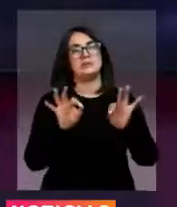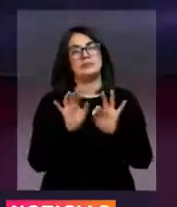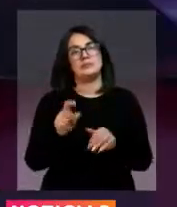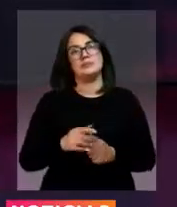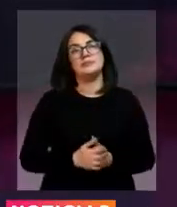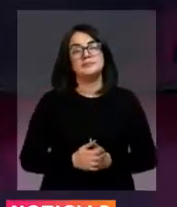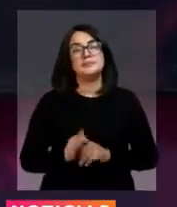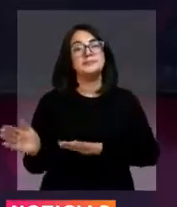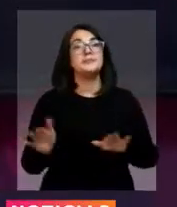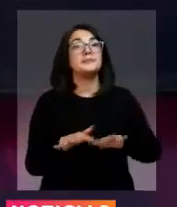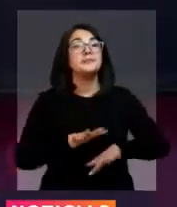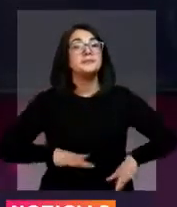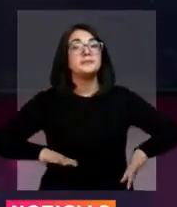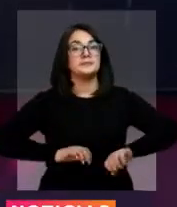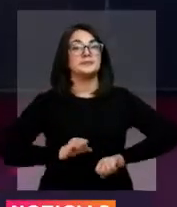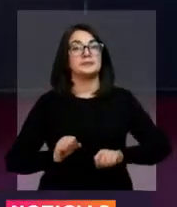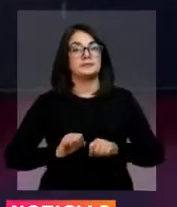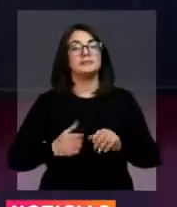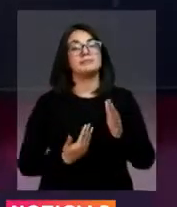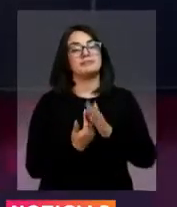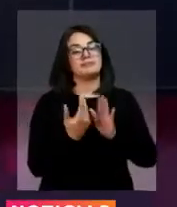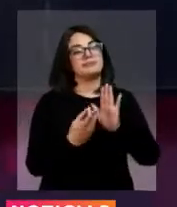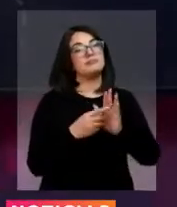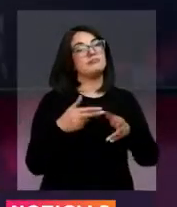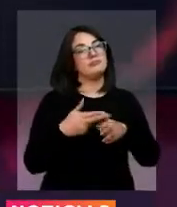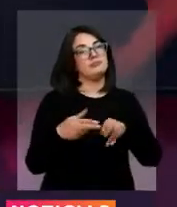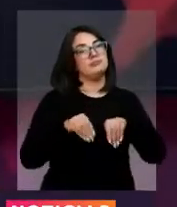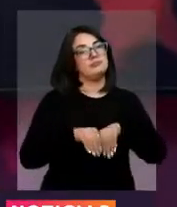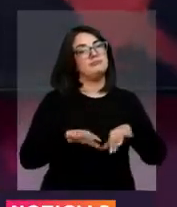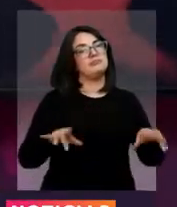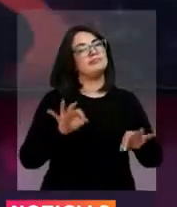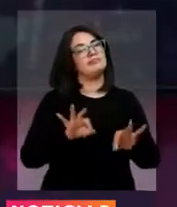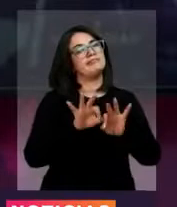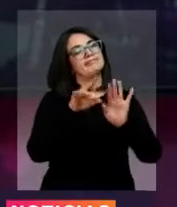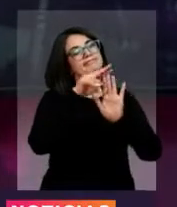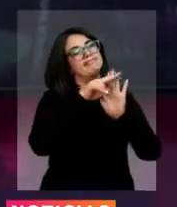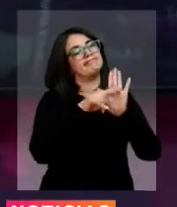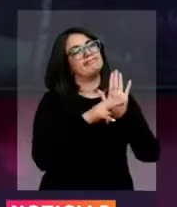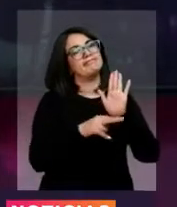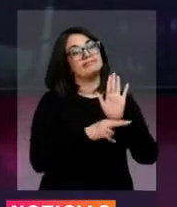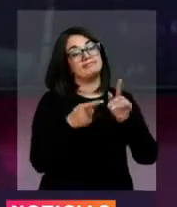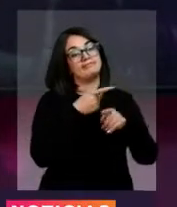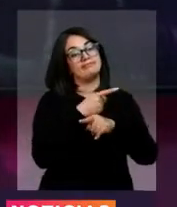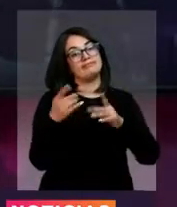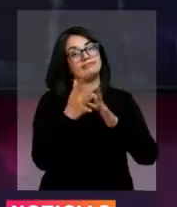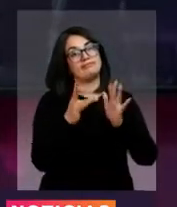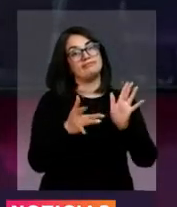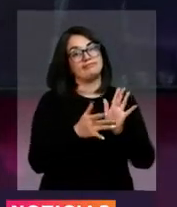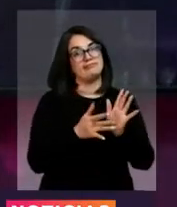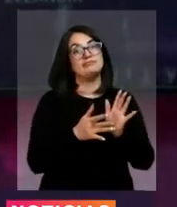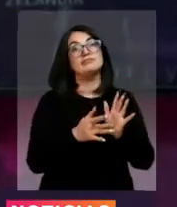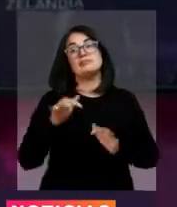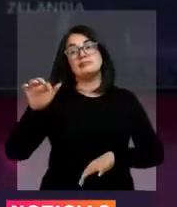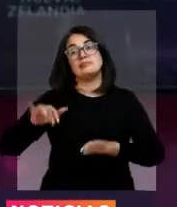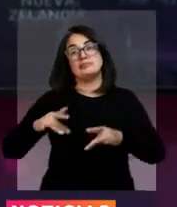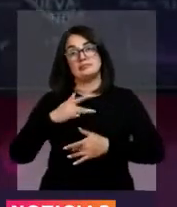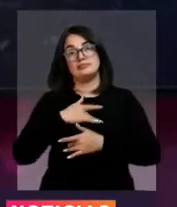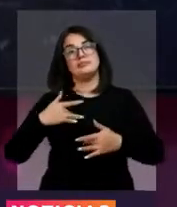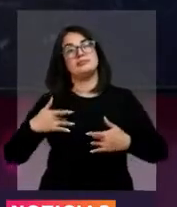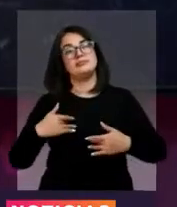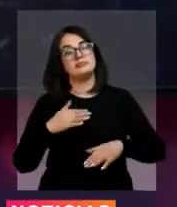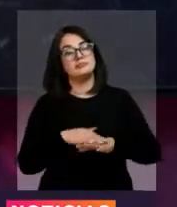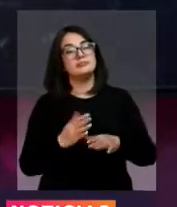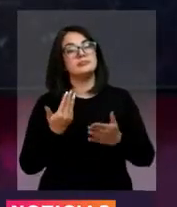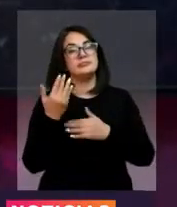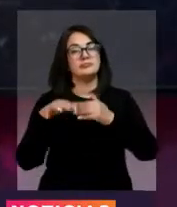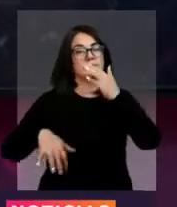La capital del país alista el decreto para implementar nuevas medidas restrictivas en la celebración de Semana Santa. La Secretaría de Salud instaló puntos